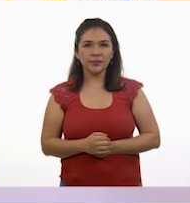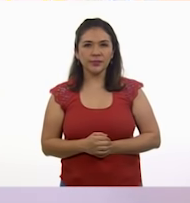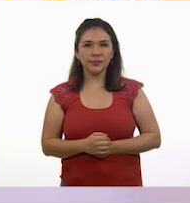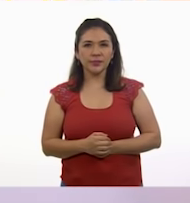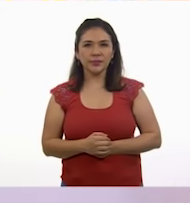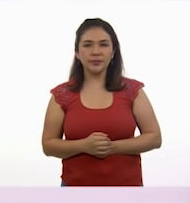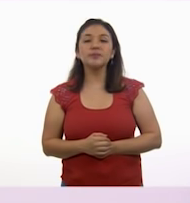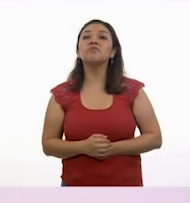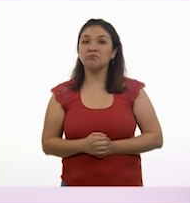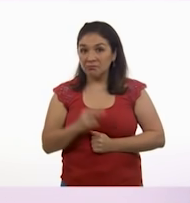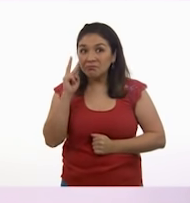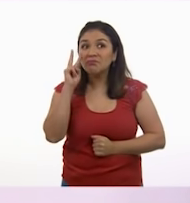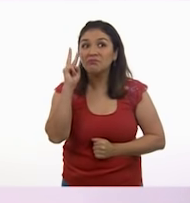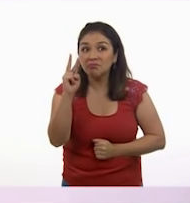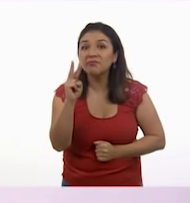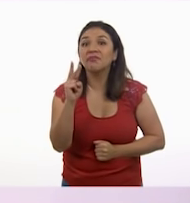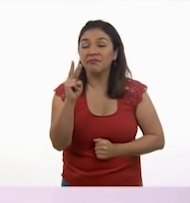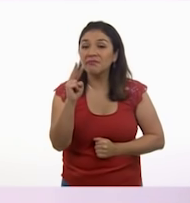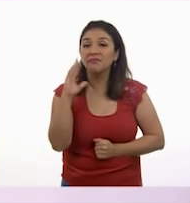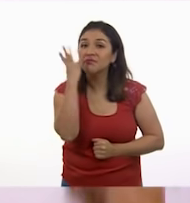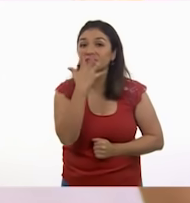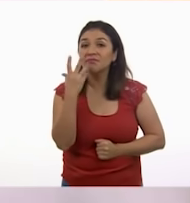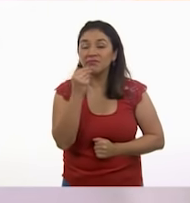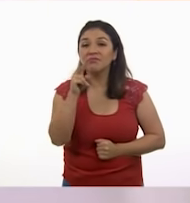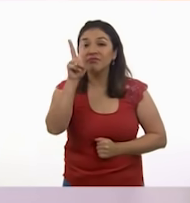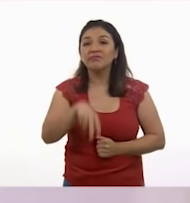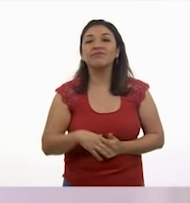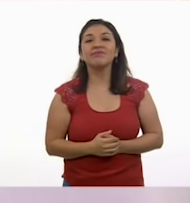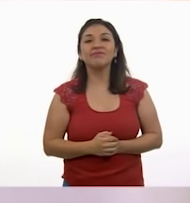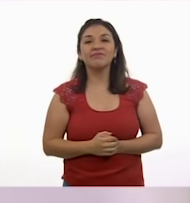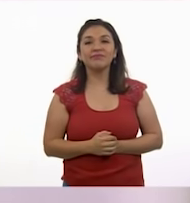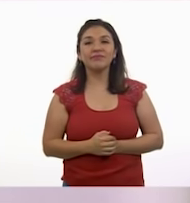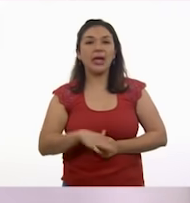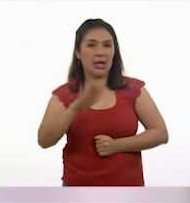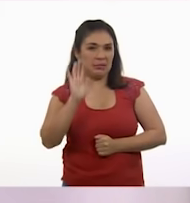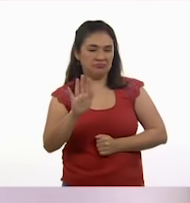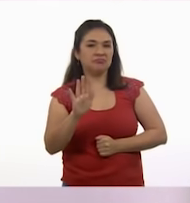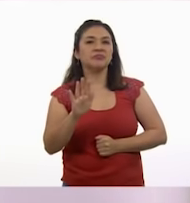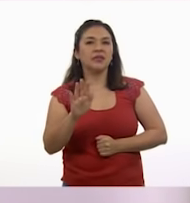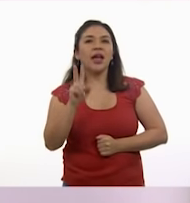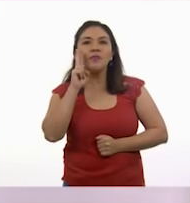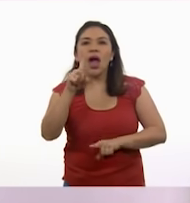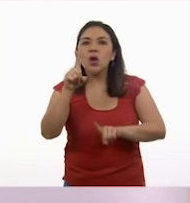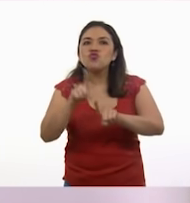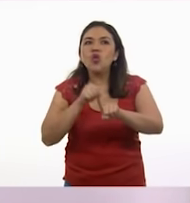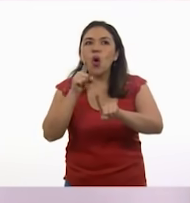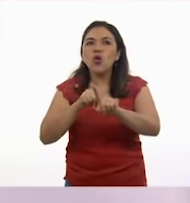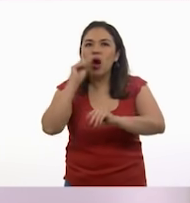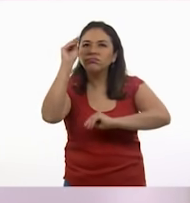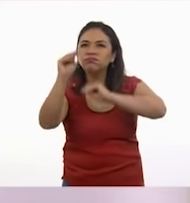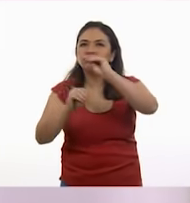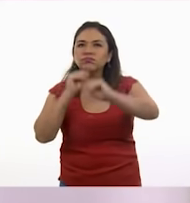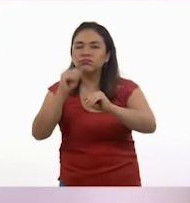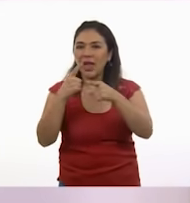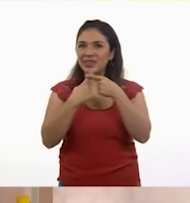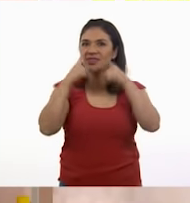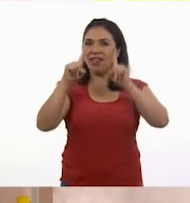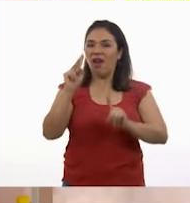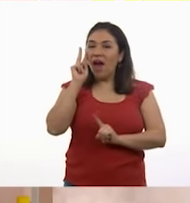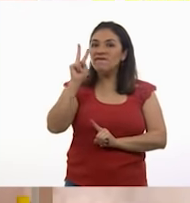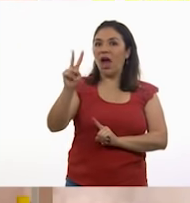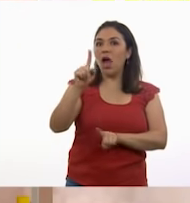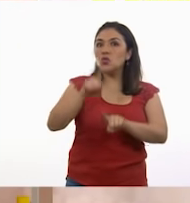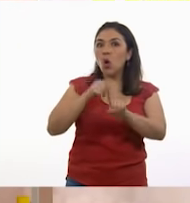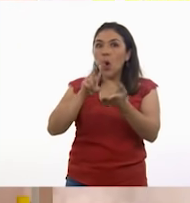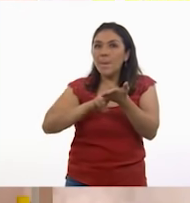más llamativa me parece increíble y bueno le dio otra vida otra otra otra otra vista el color verde